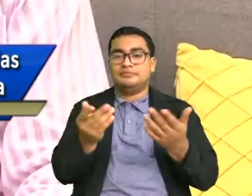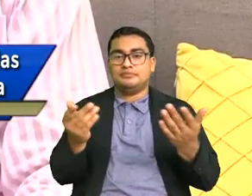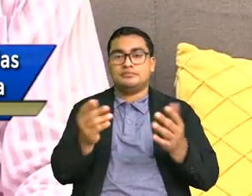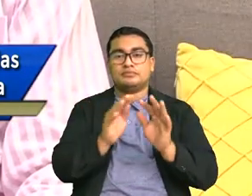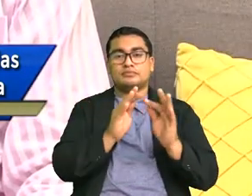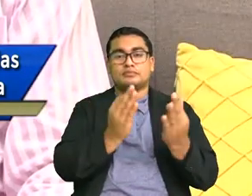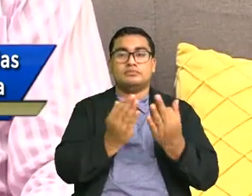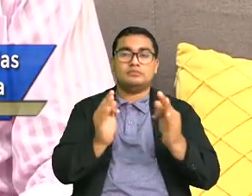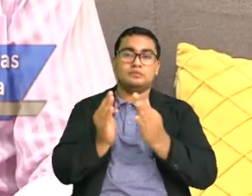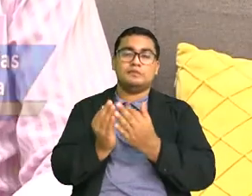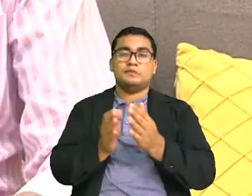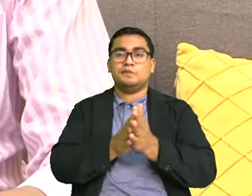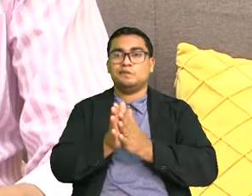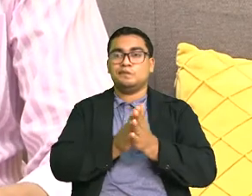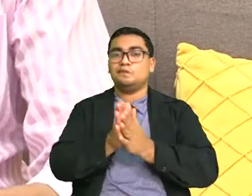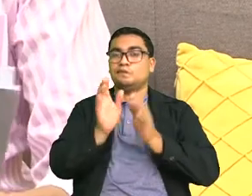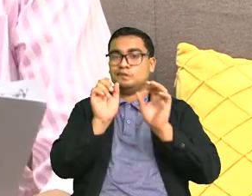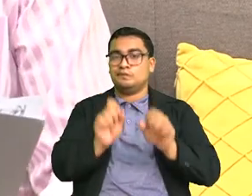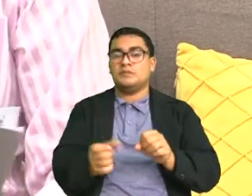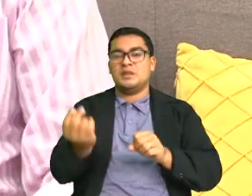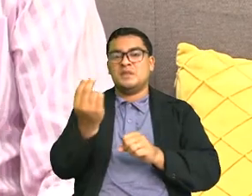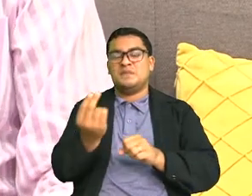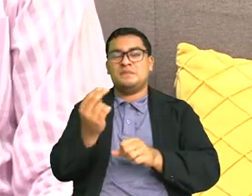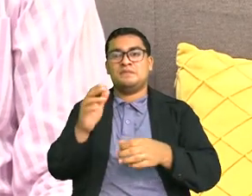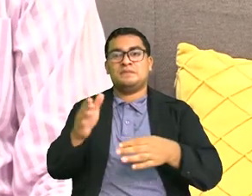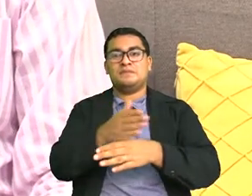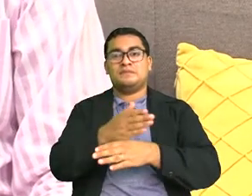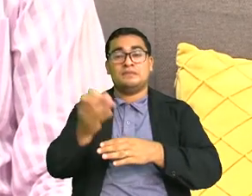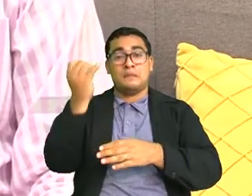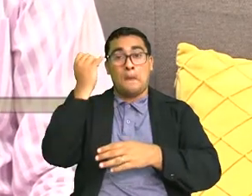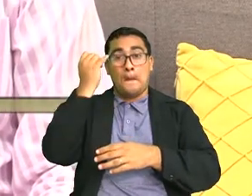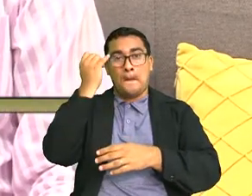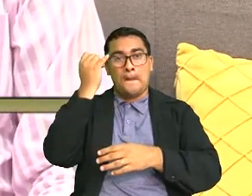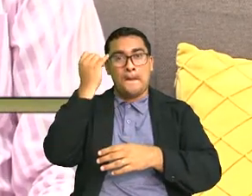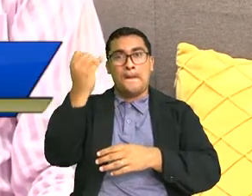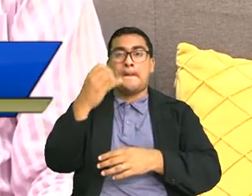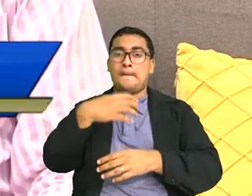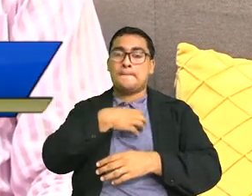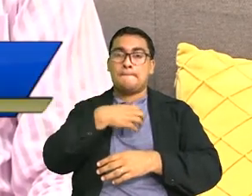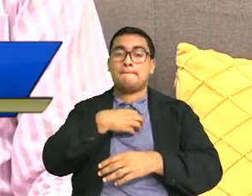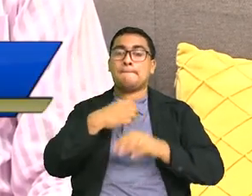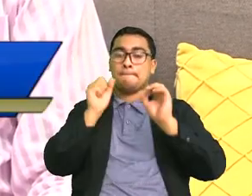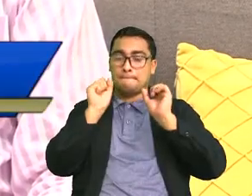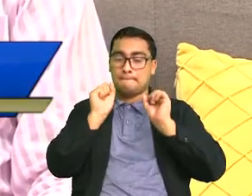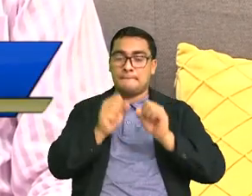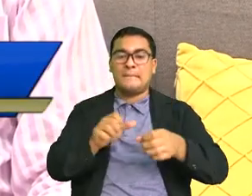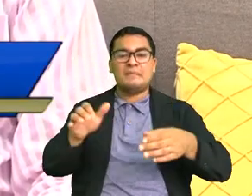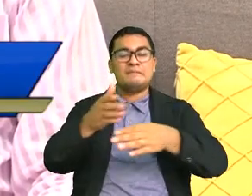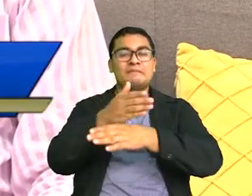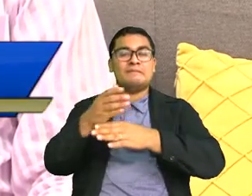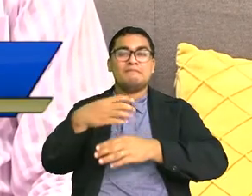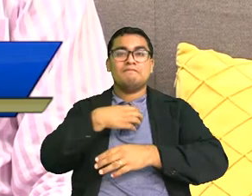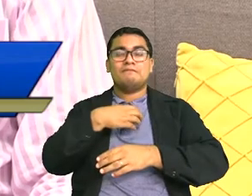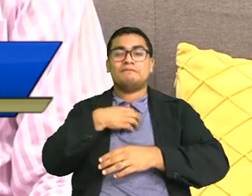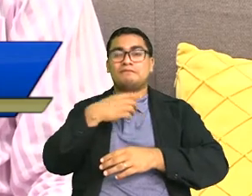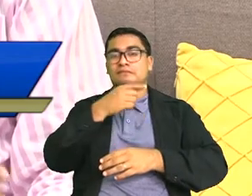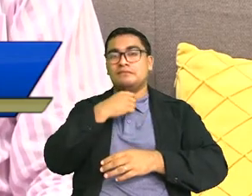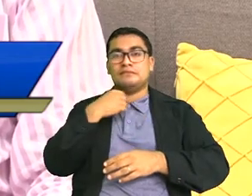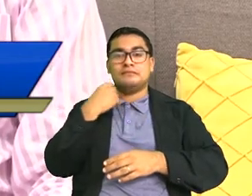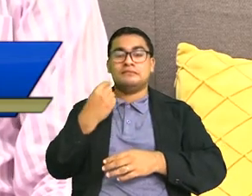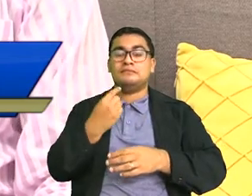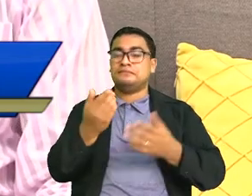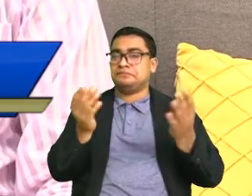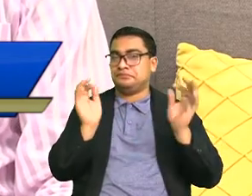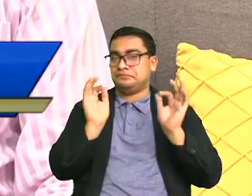poder hacer uso de una serie de tecnologías que son bien apropiadas para para su condición su realidad y que les son rentables